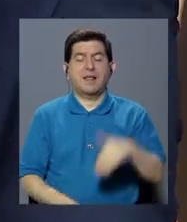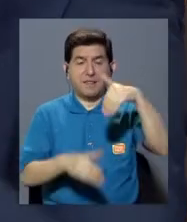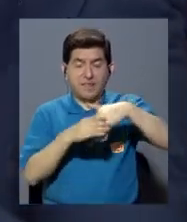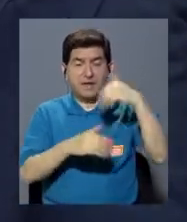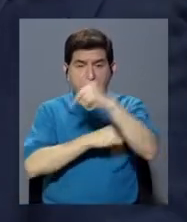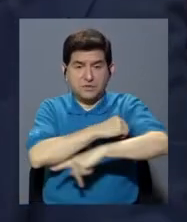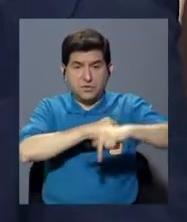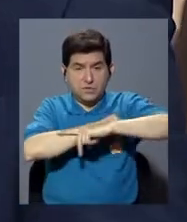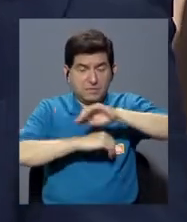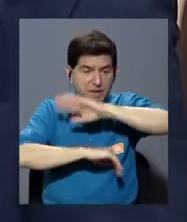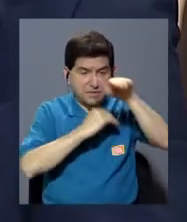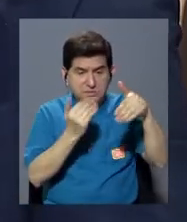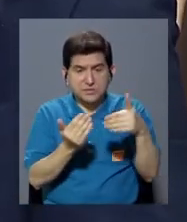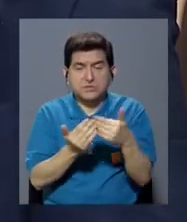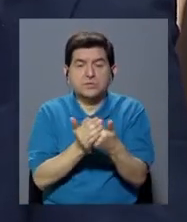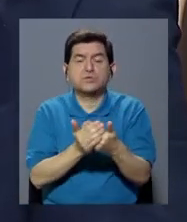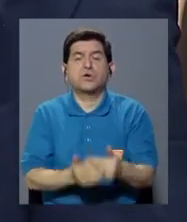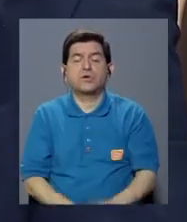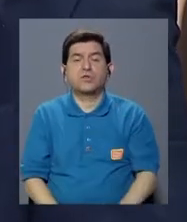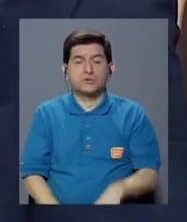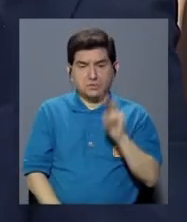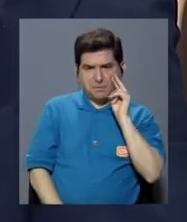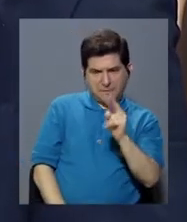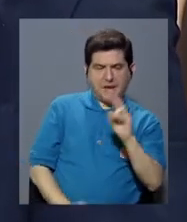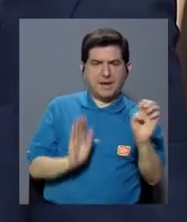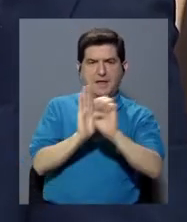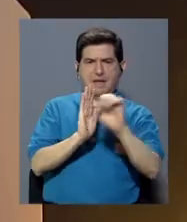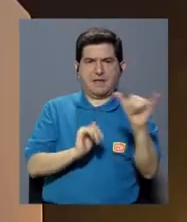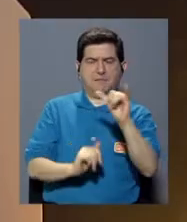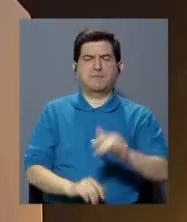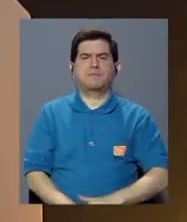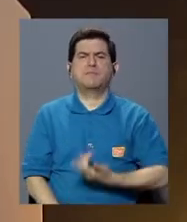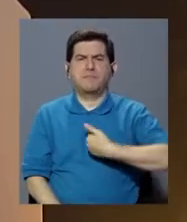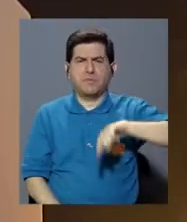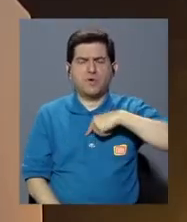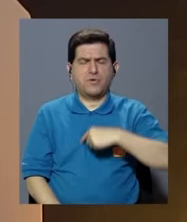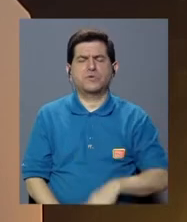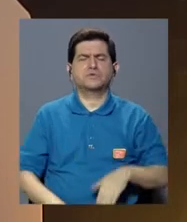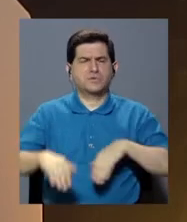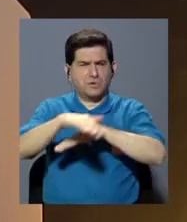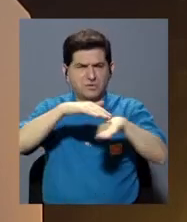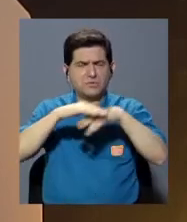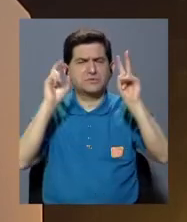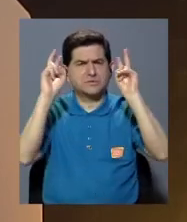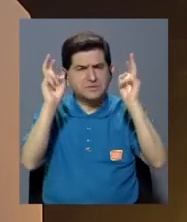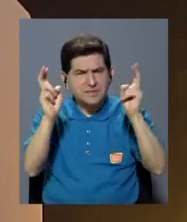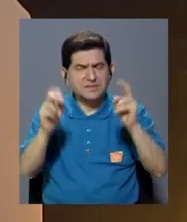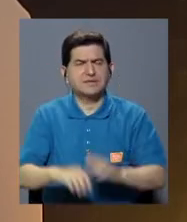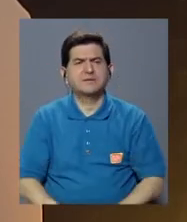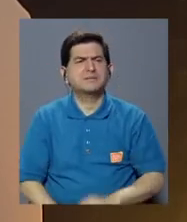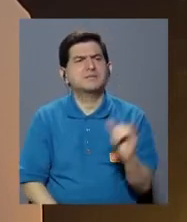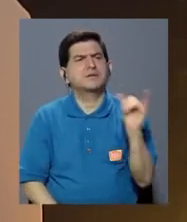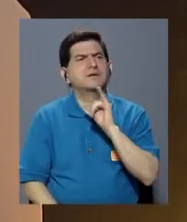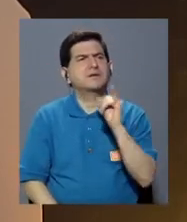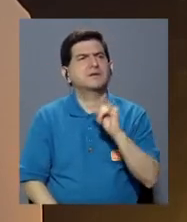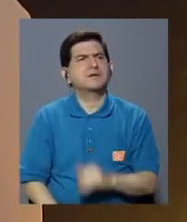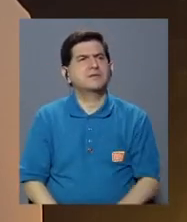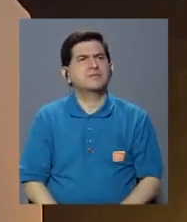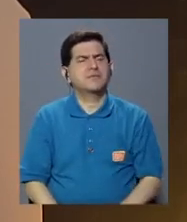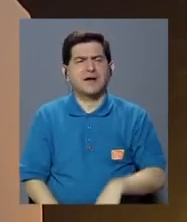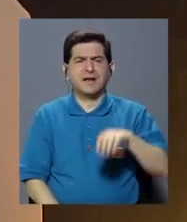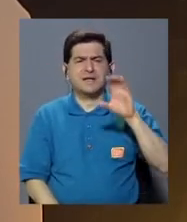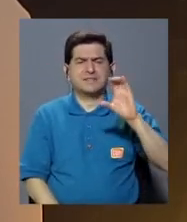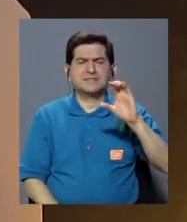naciones como todo un ejemplo, efectivamente. Okay. Sí, somos unos referentes en esa materia y ser